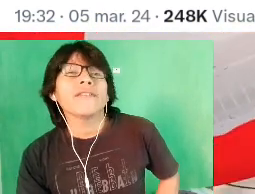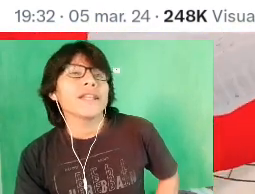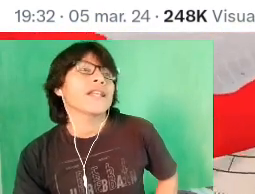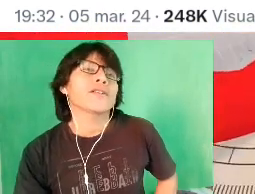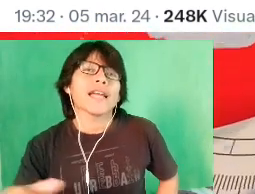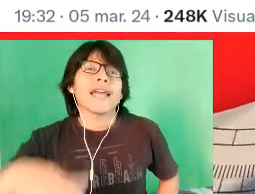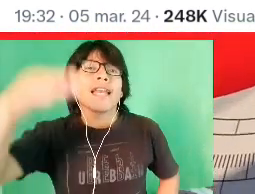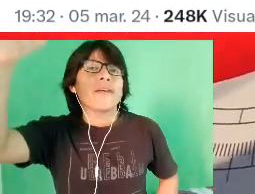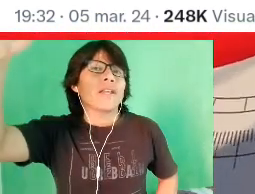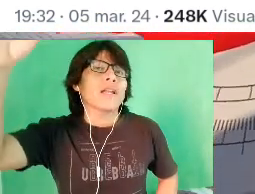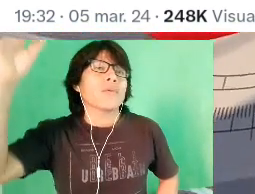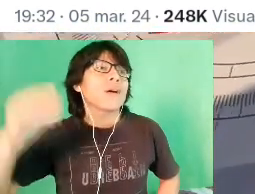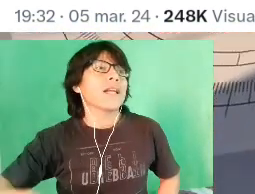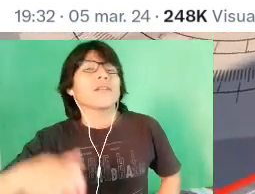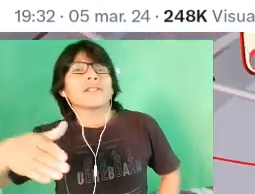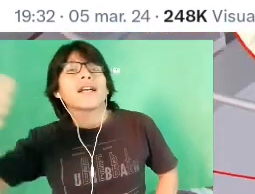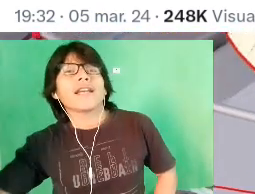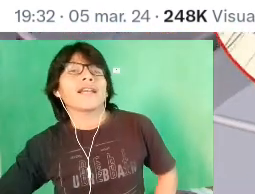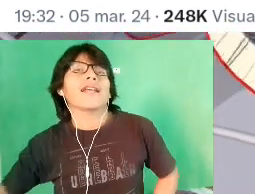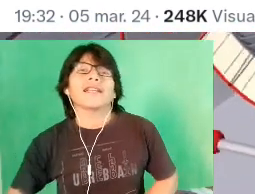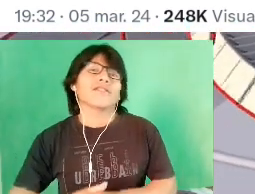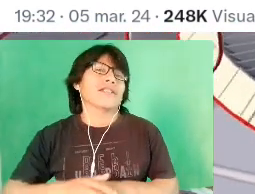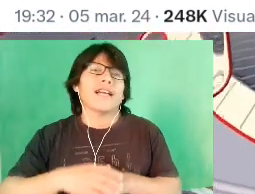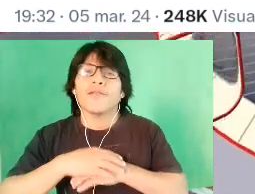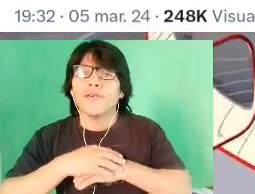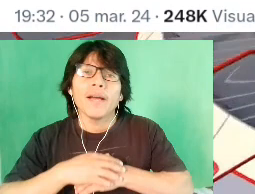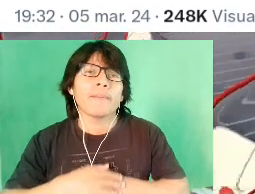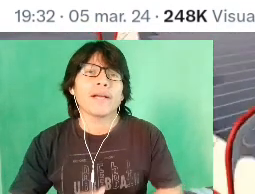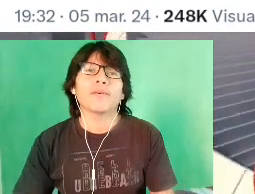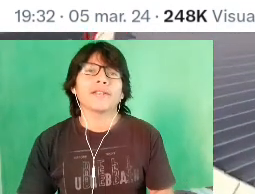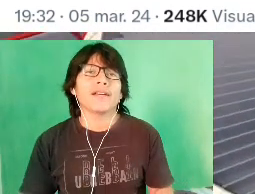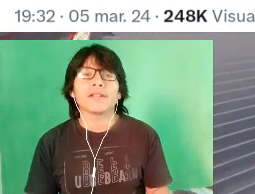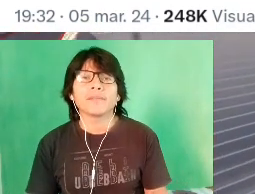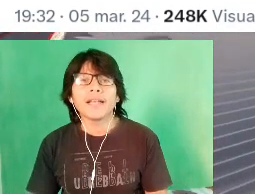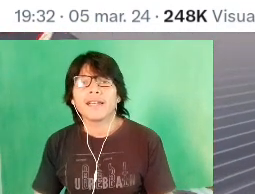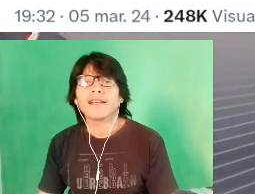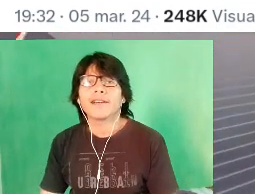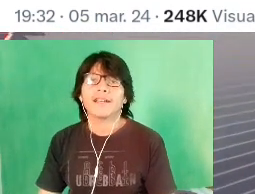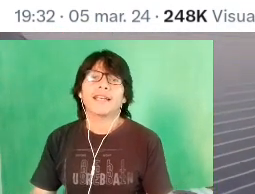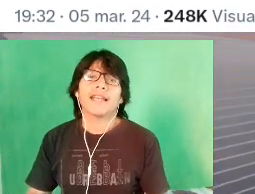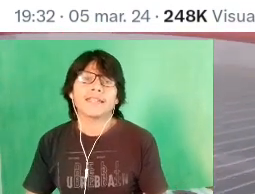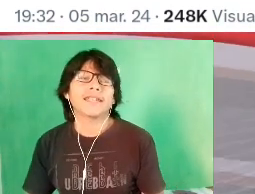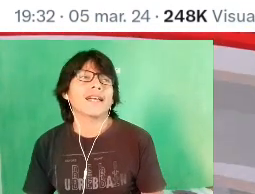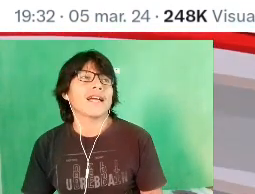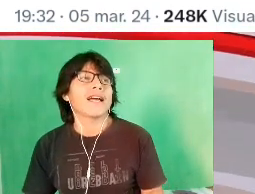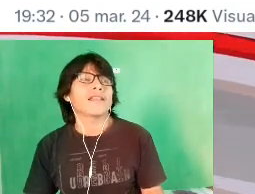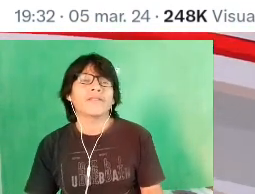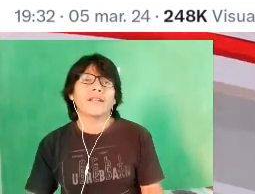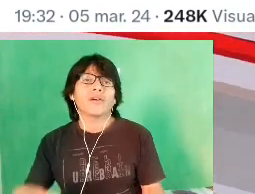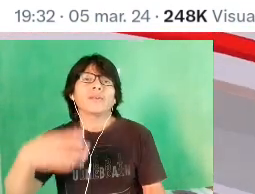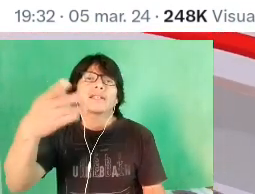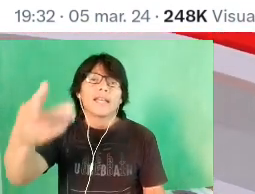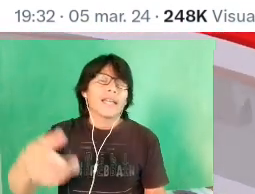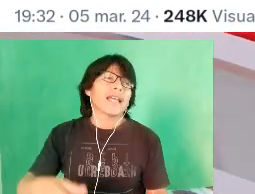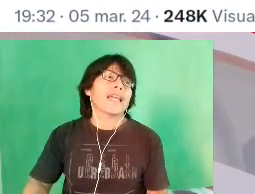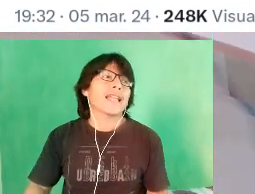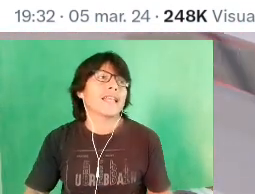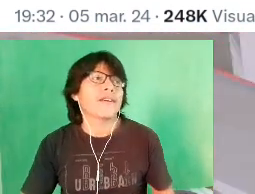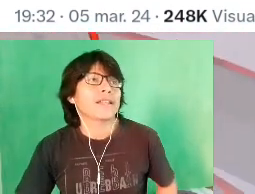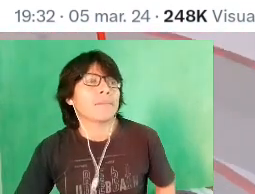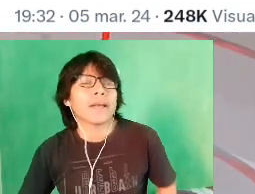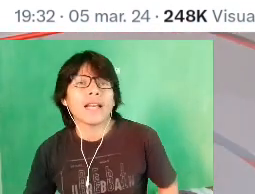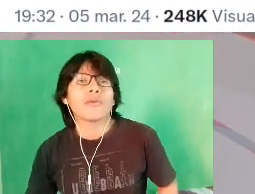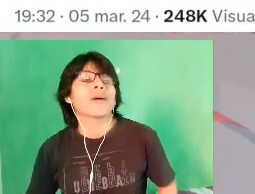799 dividido, o sea, elevado al cuadrado, sácale la raíz. O sea, una pregunta abismal que le hacían a Delfina Gómez en